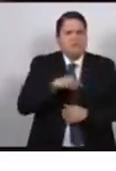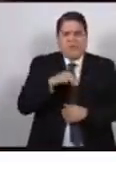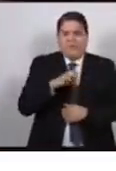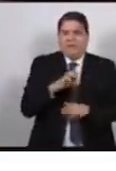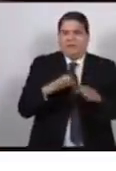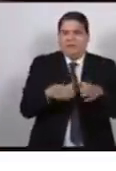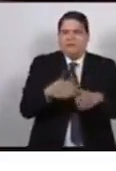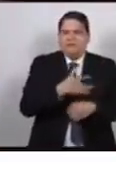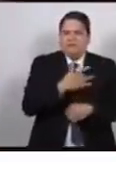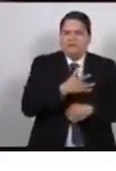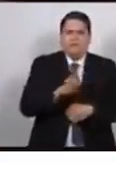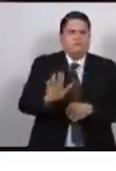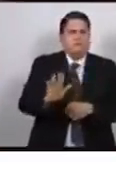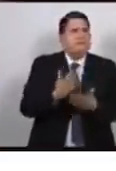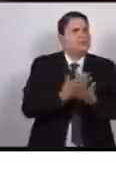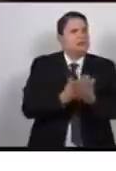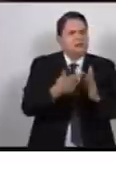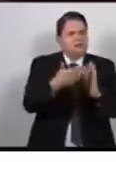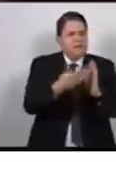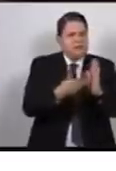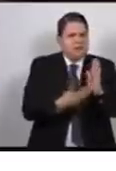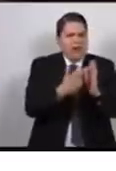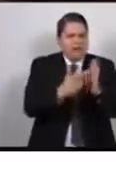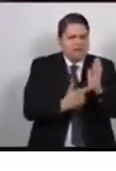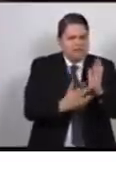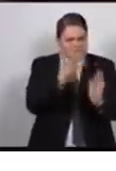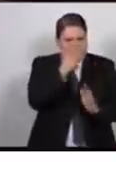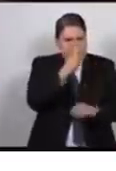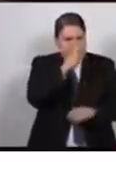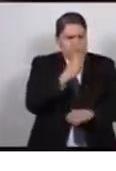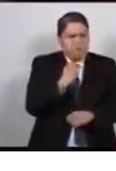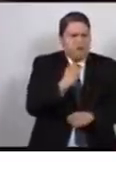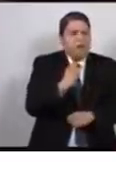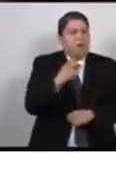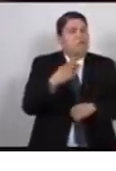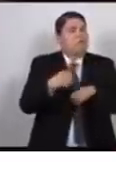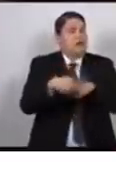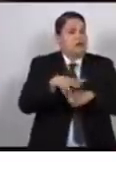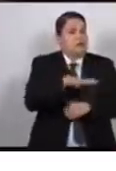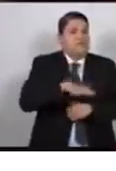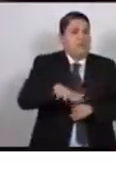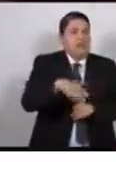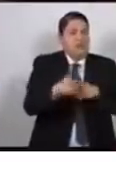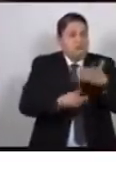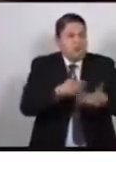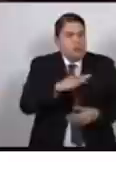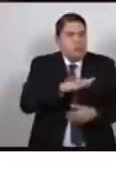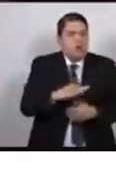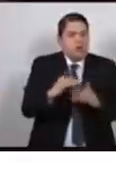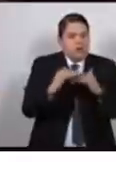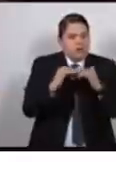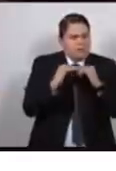Ciudadano los riesgos que esto significaba para el desarrollo del país y para la pavimentación de un verdadero